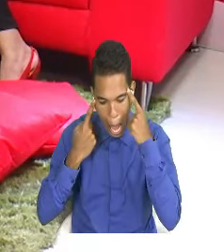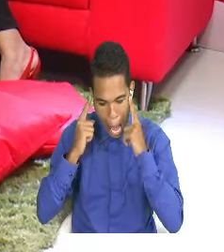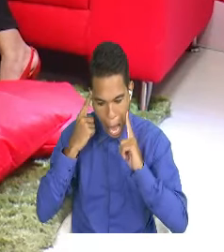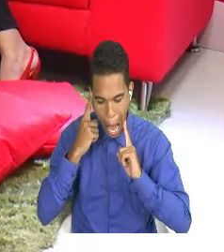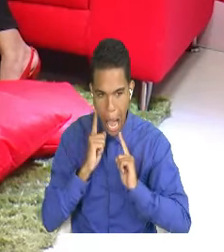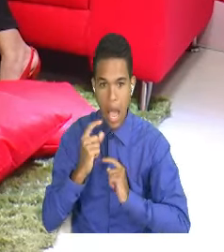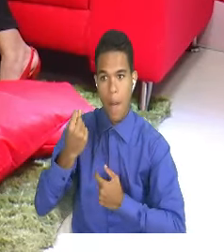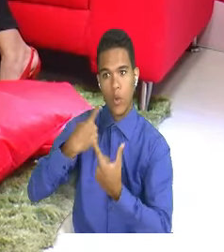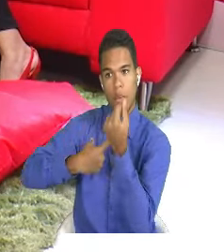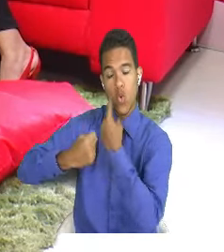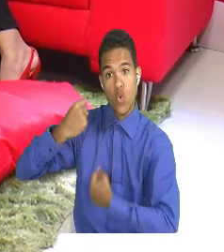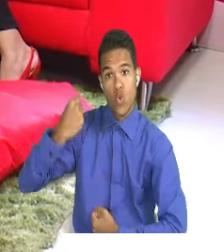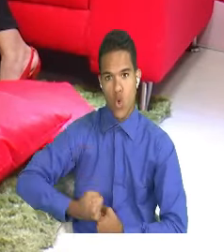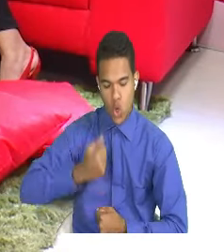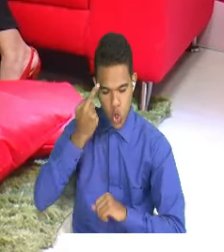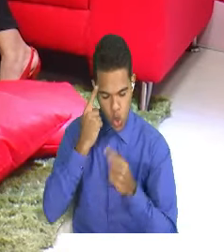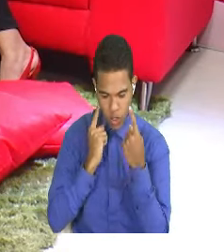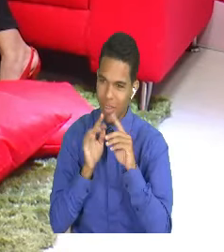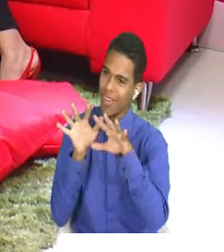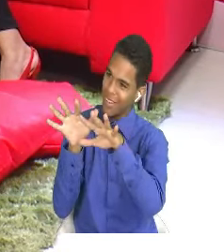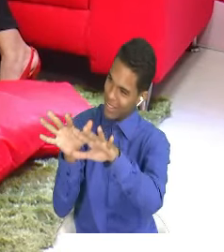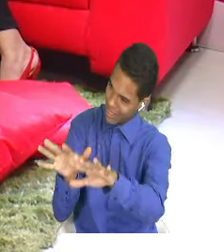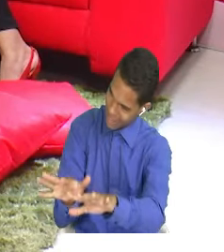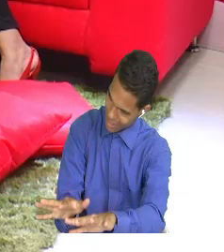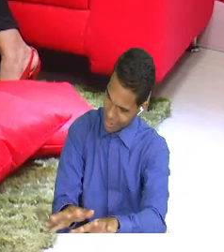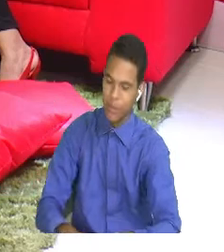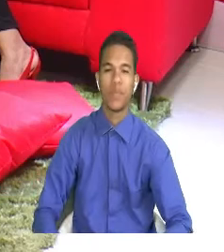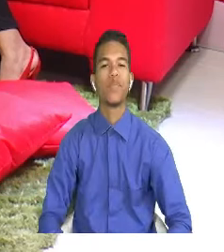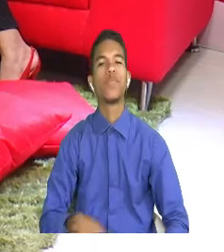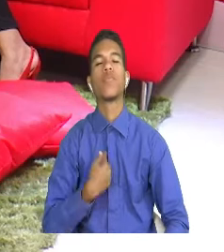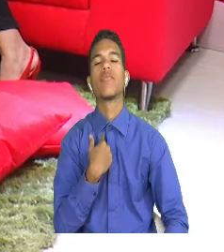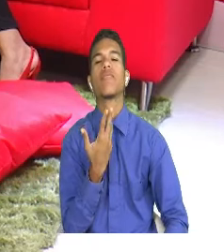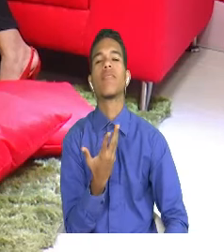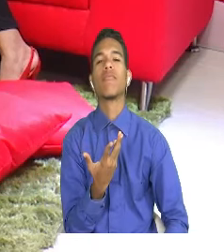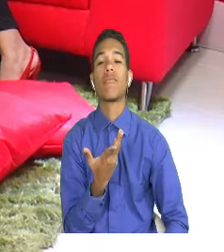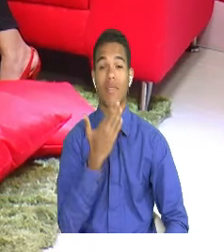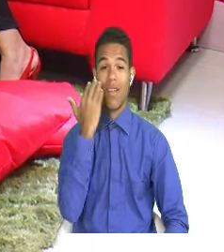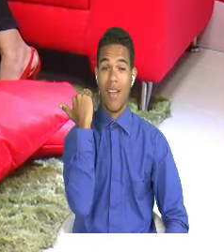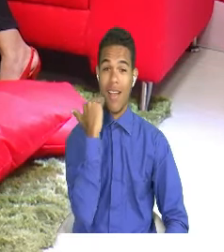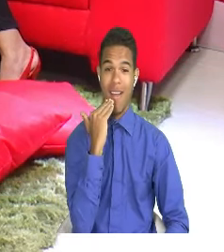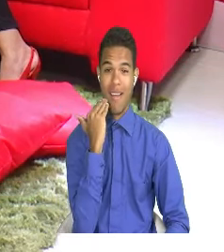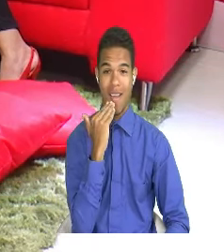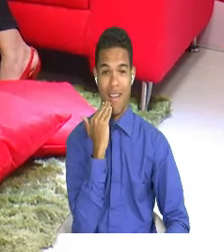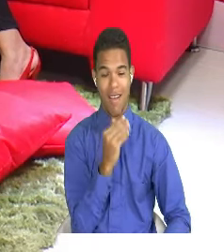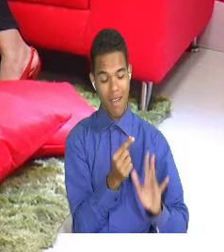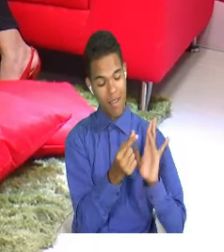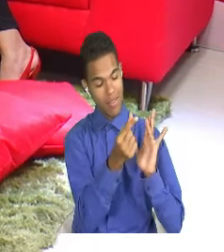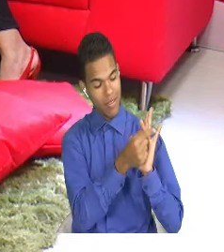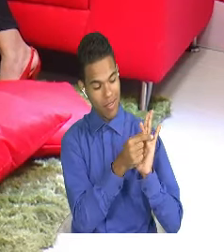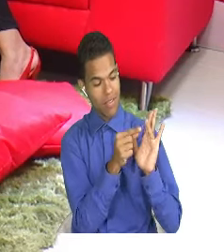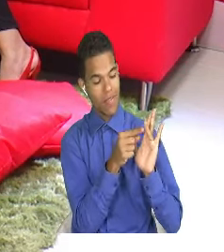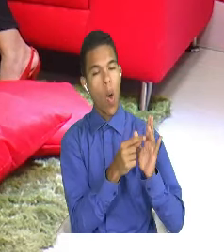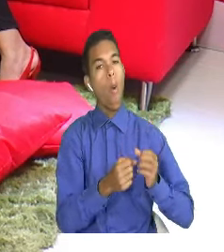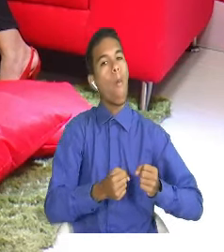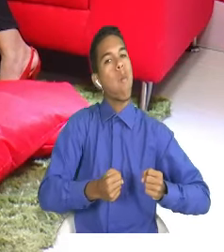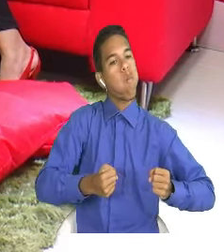Es una adivinanza, bueno, es sencilla. ¿Qué tiene la mujer casada más ancha que una mujer